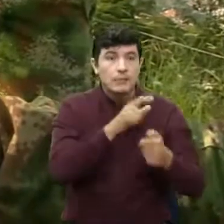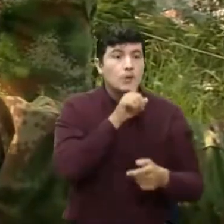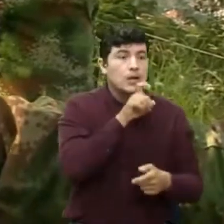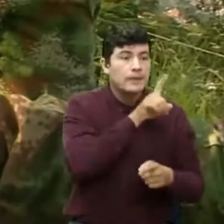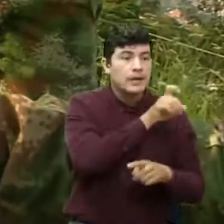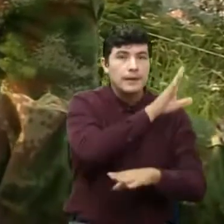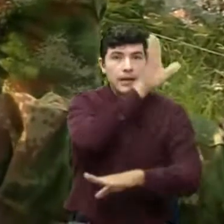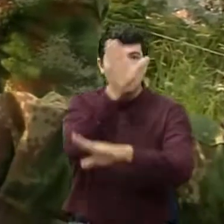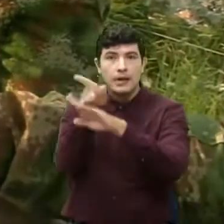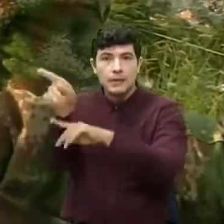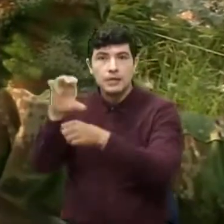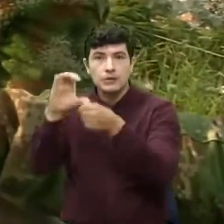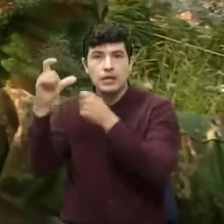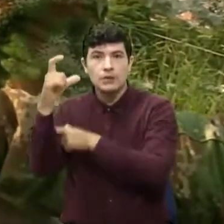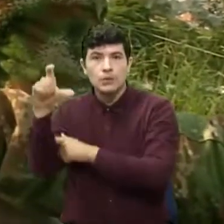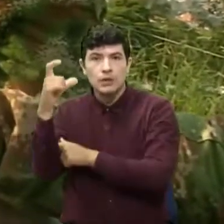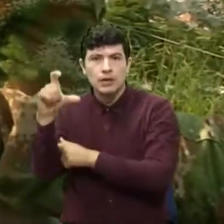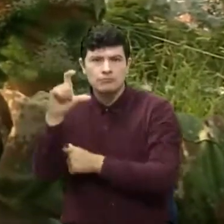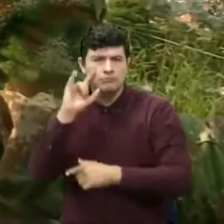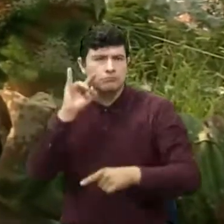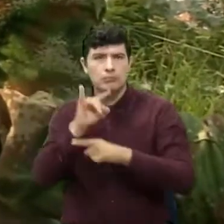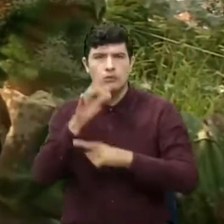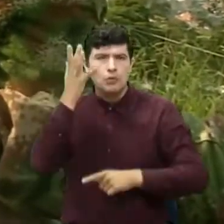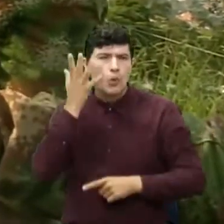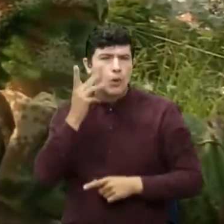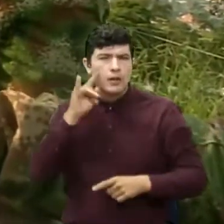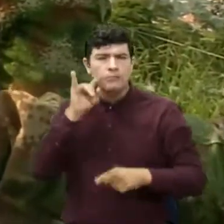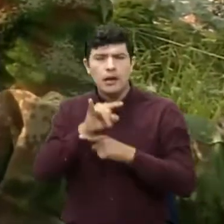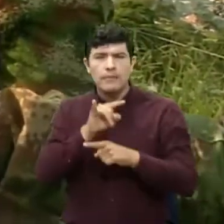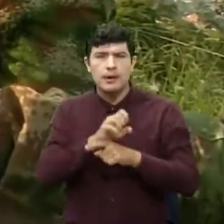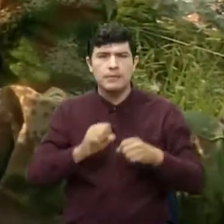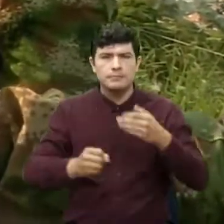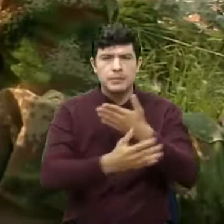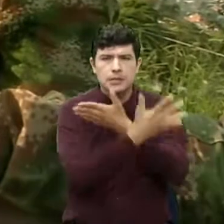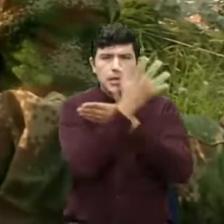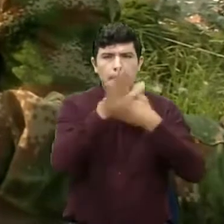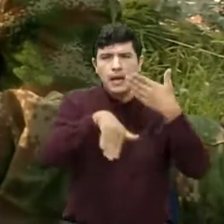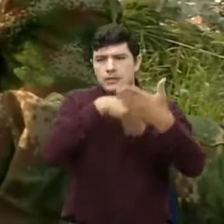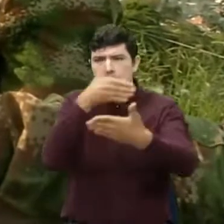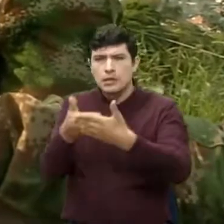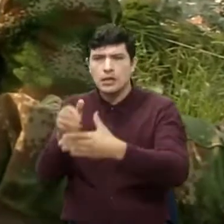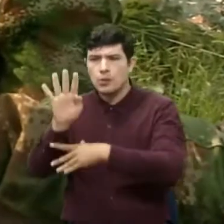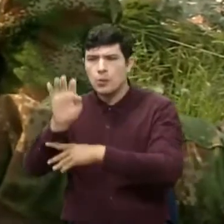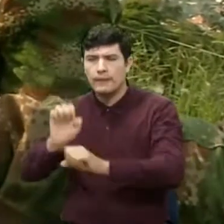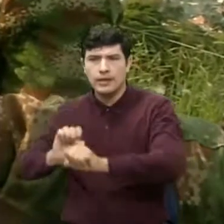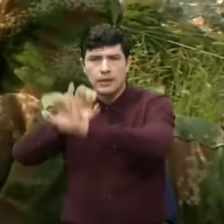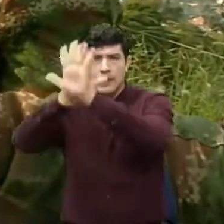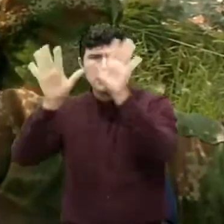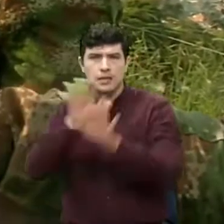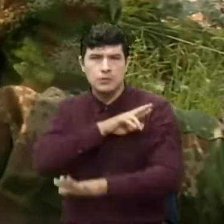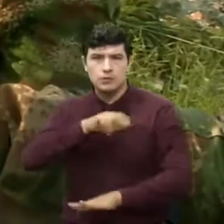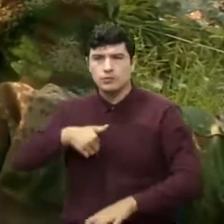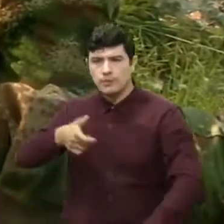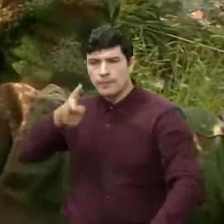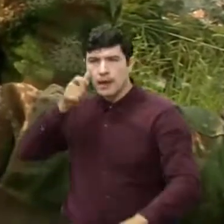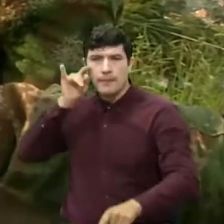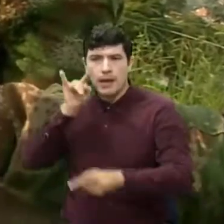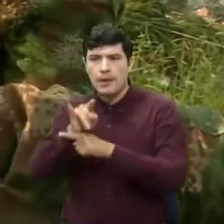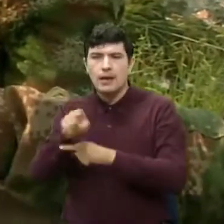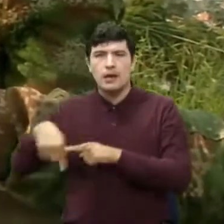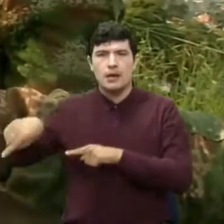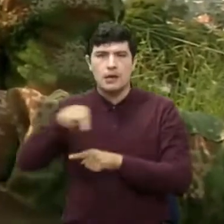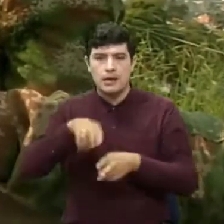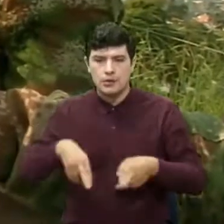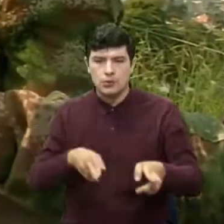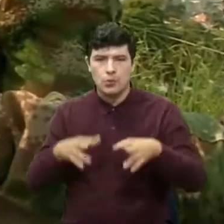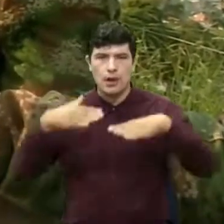Cúcuta. Todos los días vamos a estar de hasta nueva orden, desde las 5 de la mañana hasta las 9 de la mañana, asegurando las rutas que tienen acceso